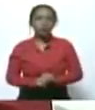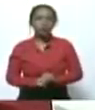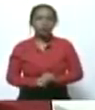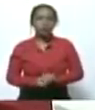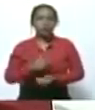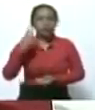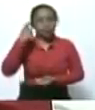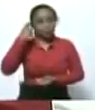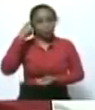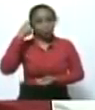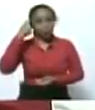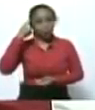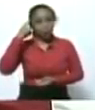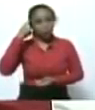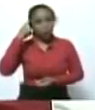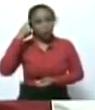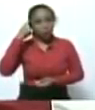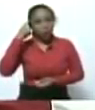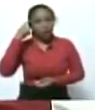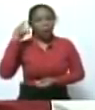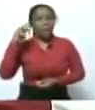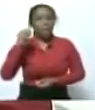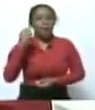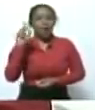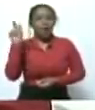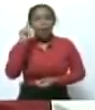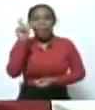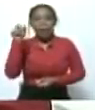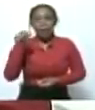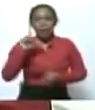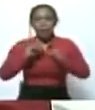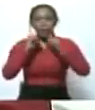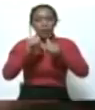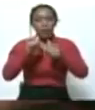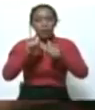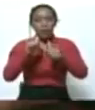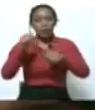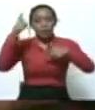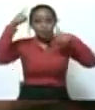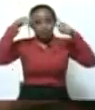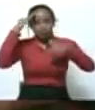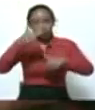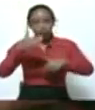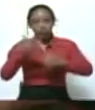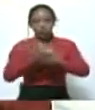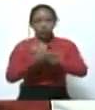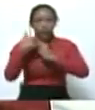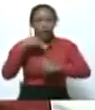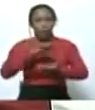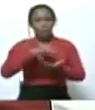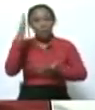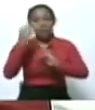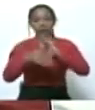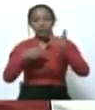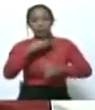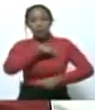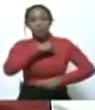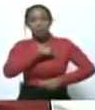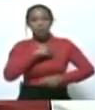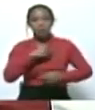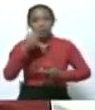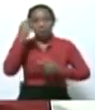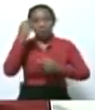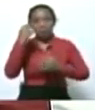Recuerda, Marcos, aquellas iniciativas del comandante Chávez con Fidel, de la misión Milagro, de devolverle la